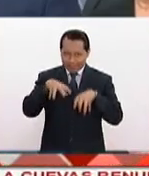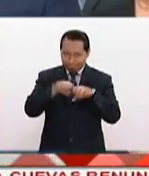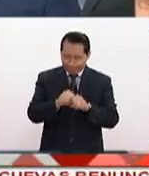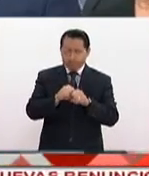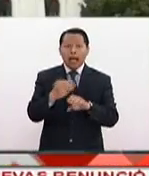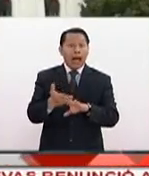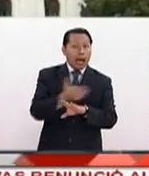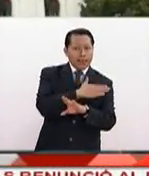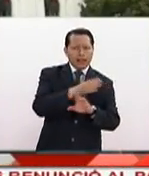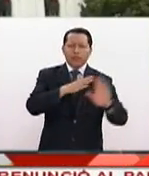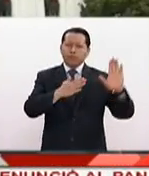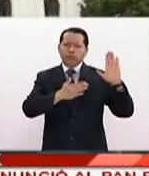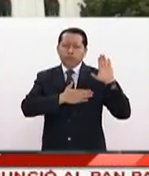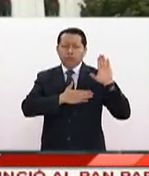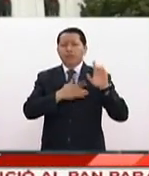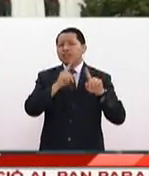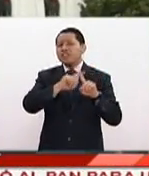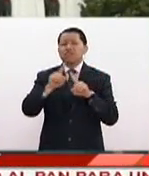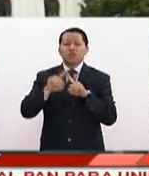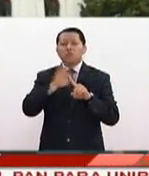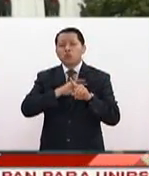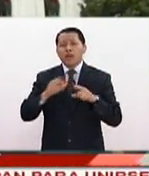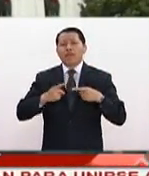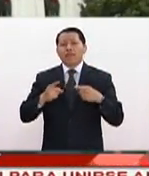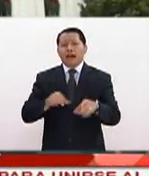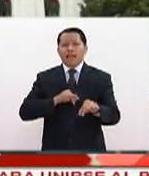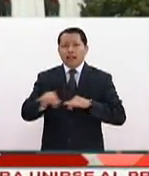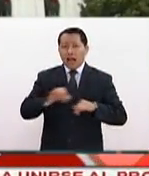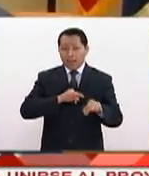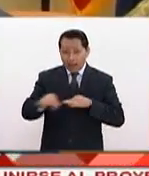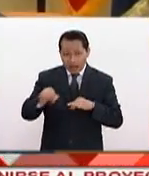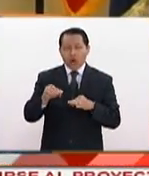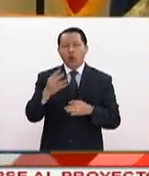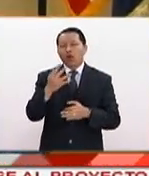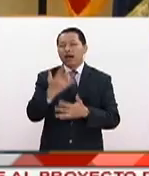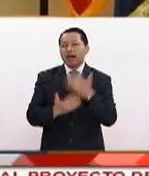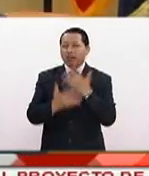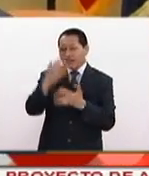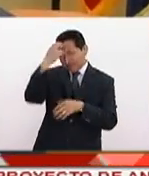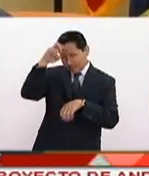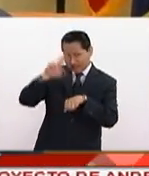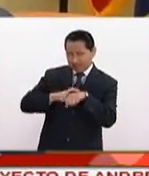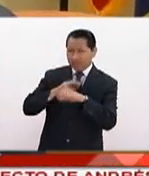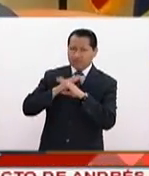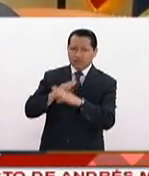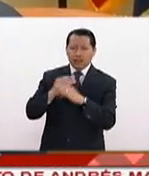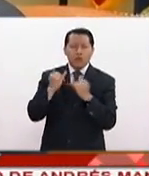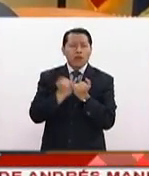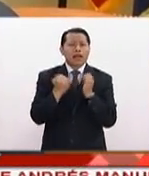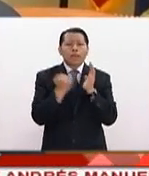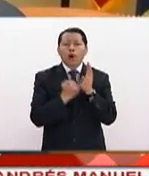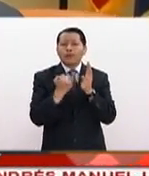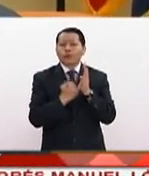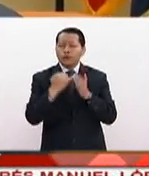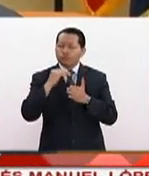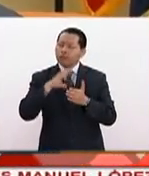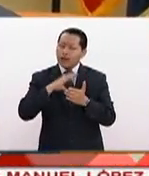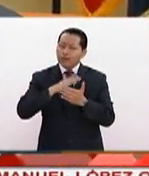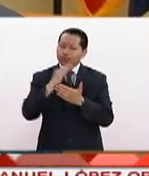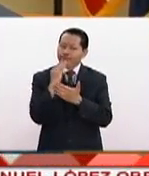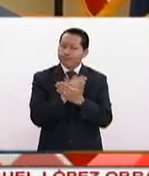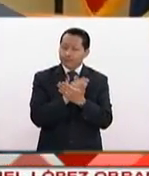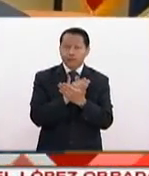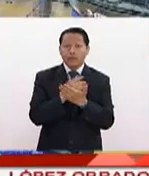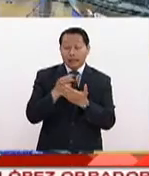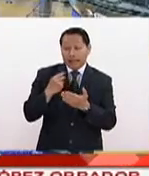hecho promesas relacionadas con la creación de empleos, reducción de manos de obra extranjera y recorte de impuestos, entre muchos otros.